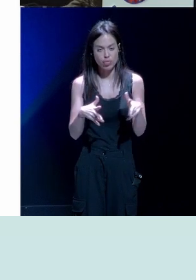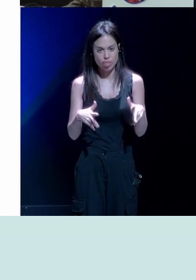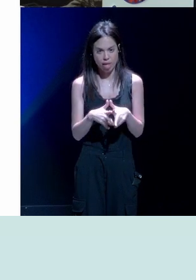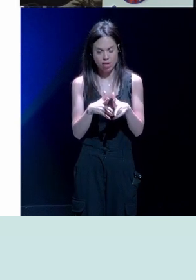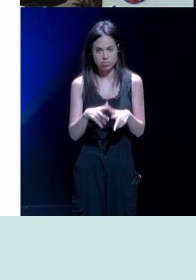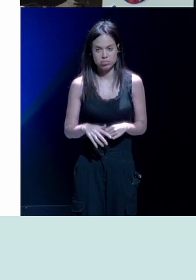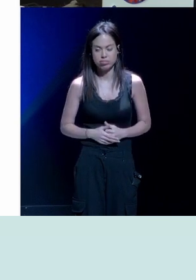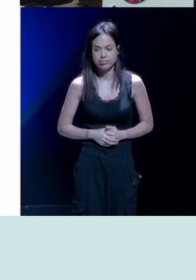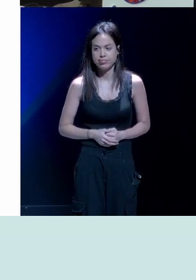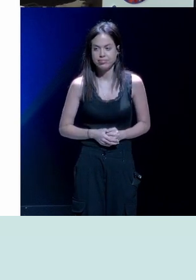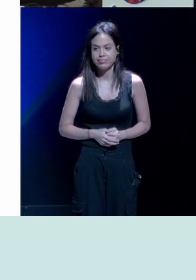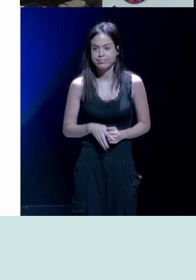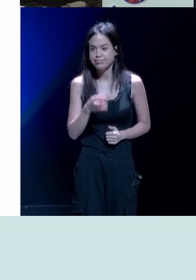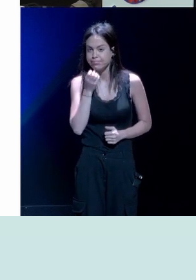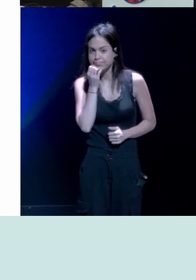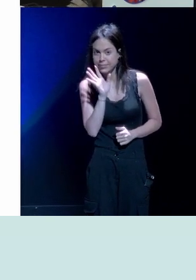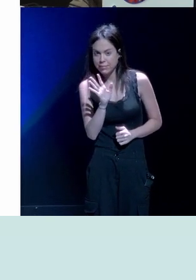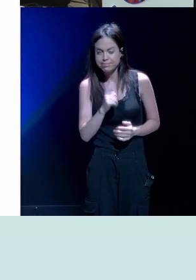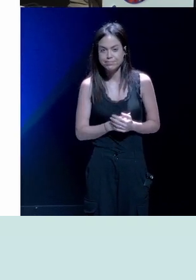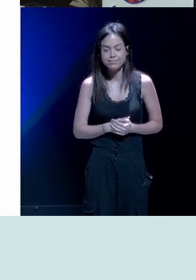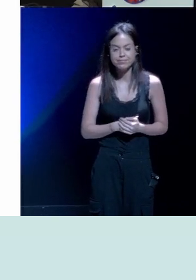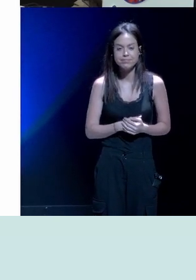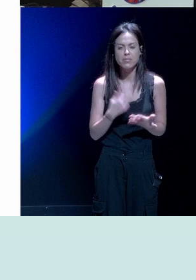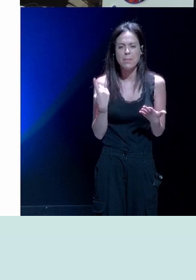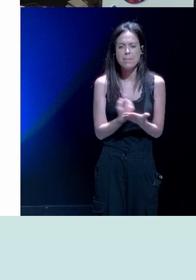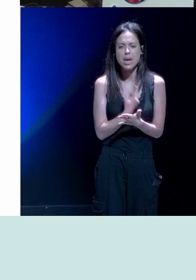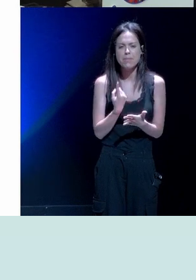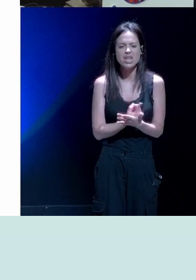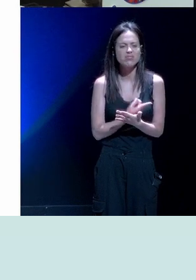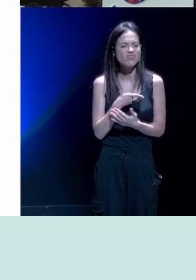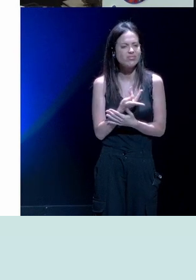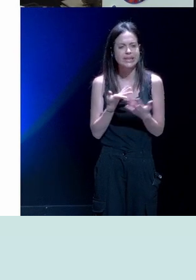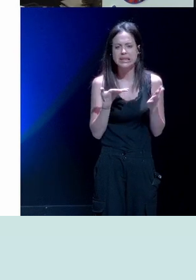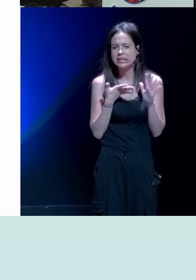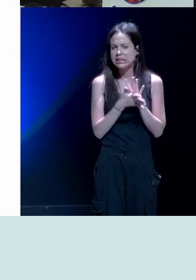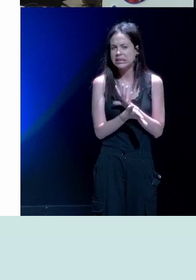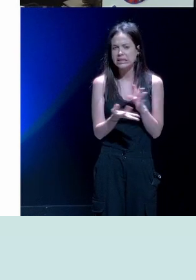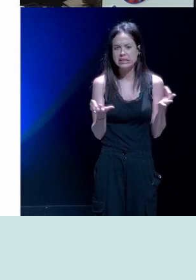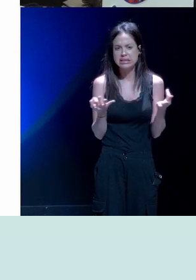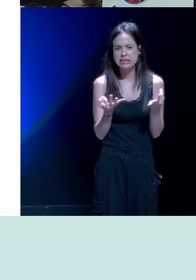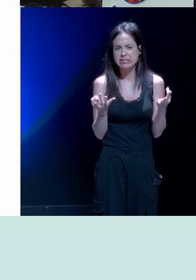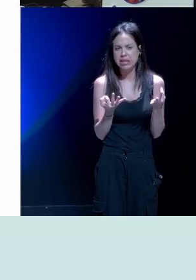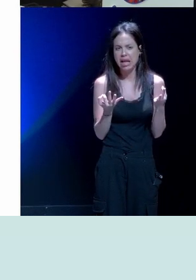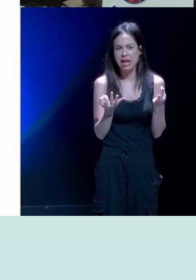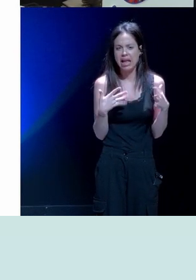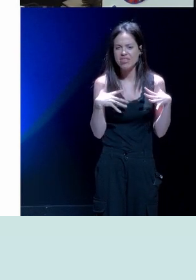Bien, en primer lugar, ¿qué significa tejer o